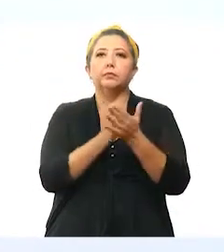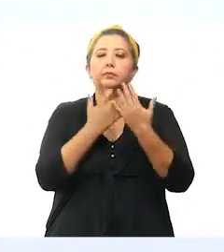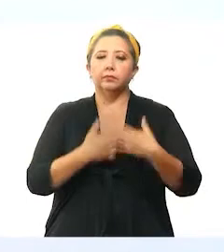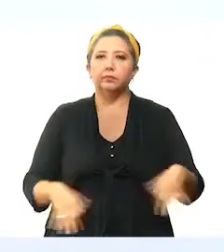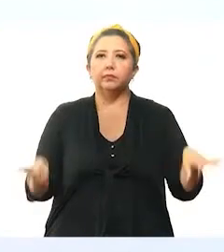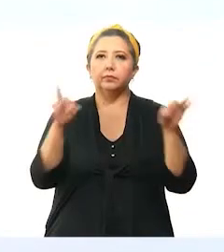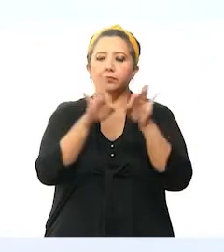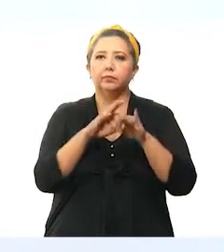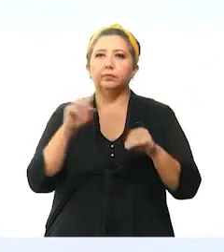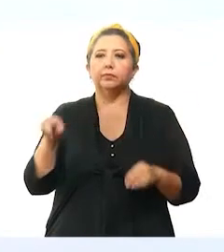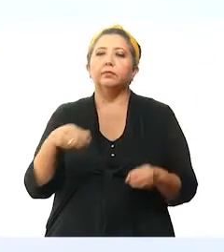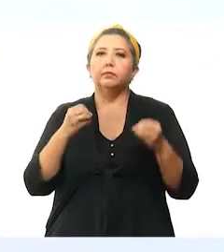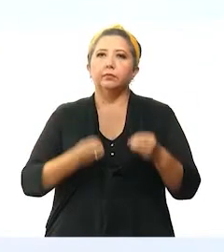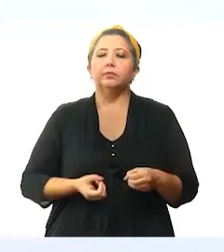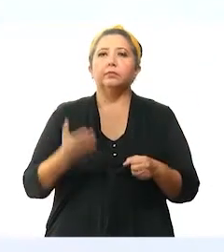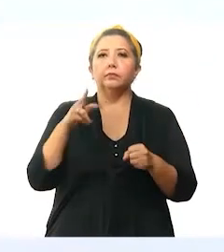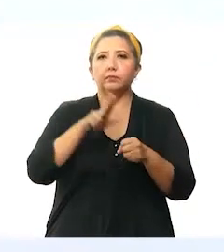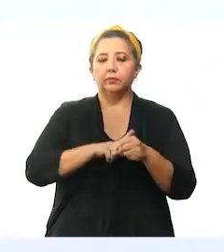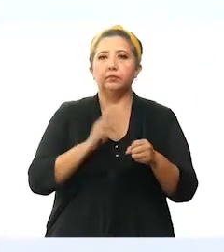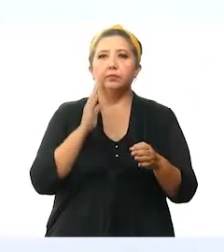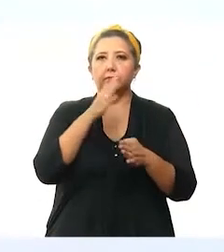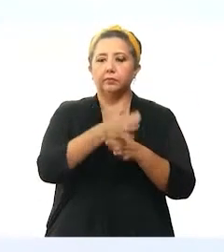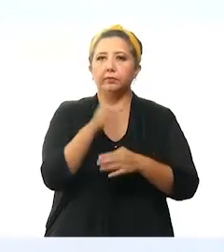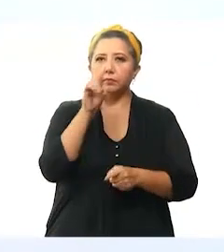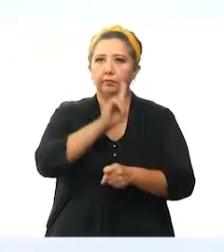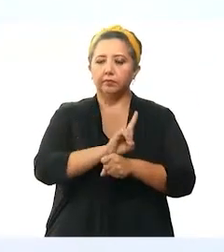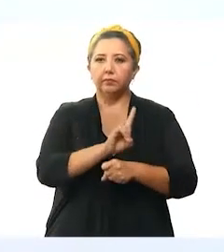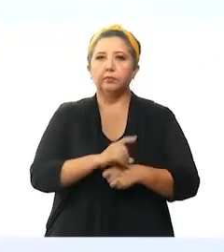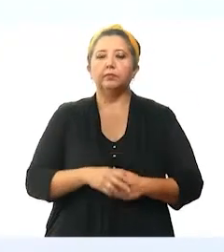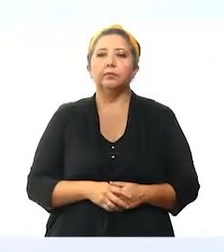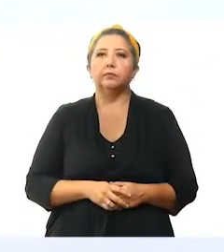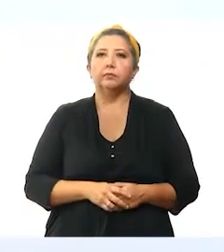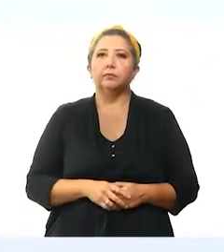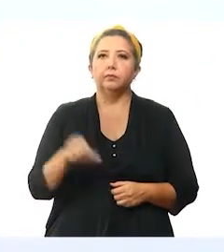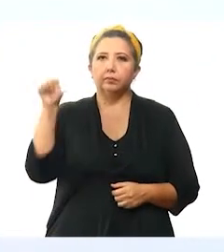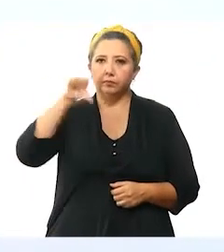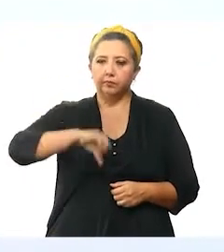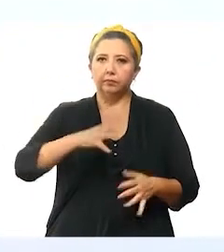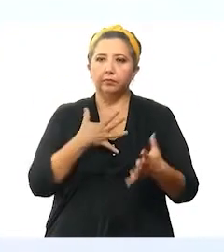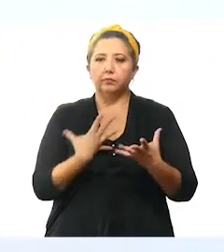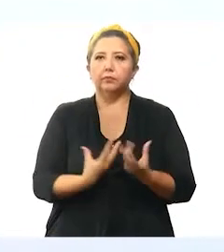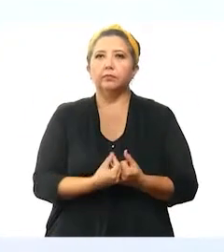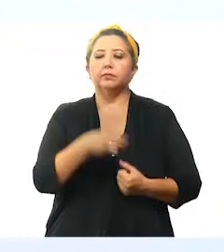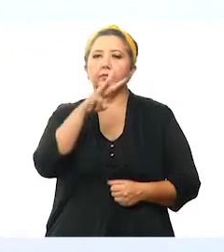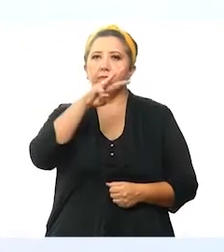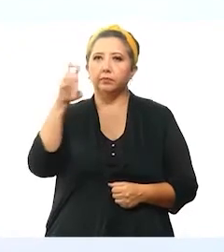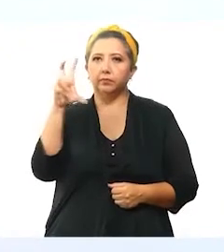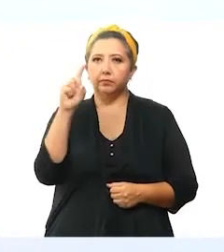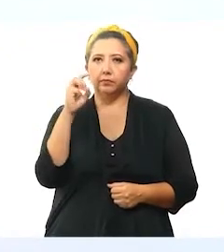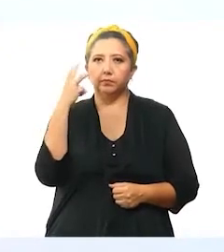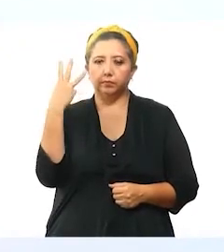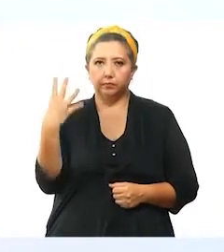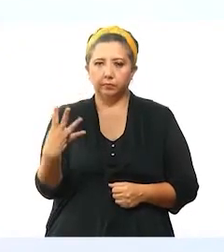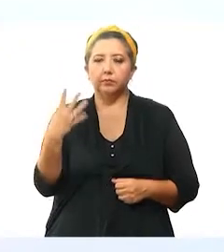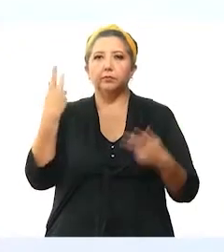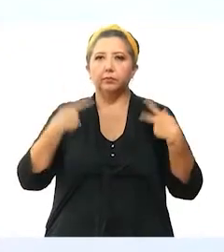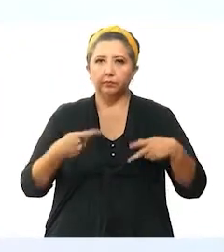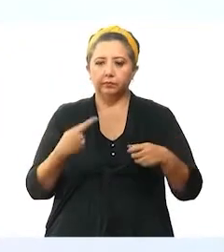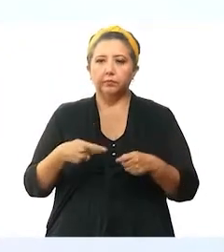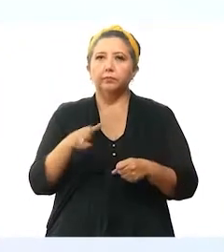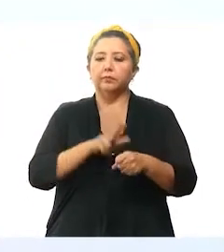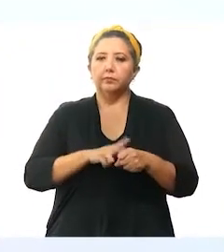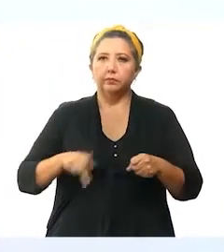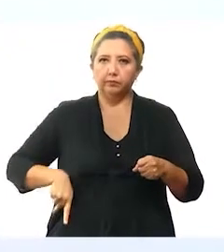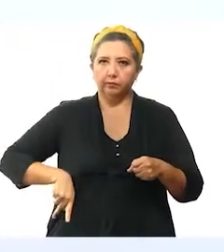económica, los datos más importantes son la ocupación hospitalaria y los ingresos diarios. El día de hoy tenemos 334 pacientes en